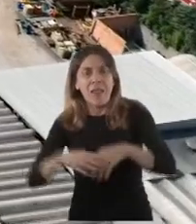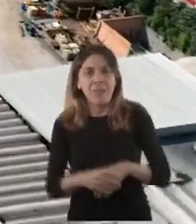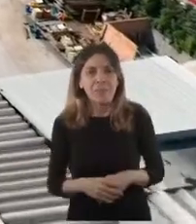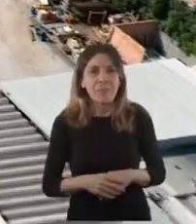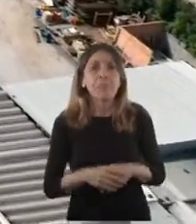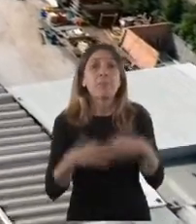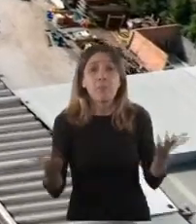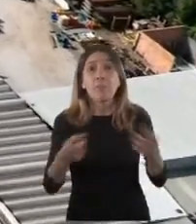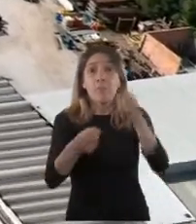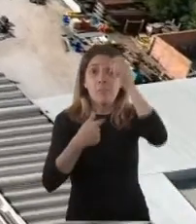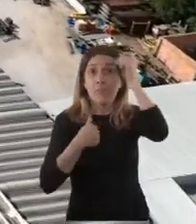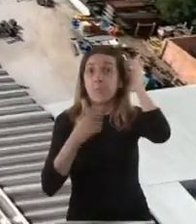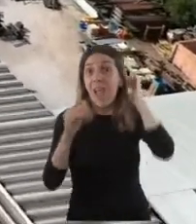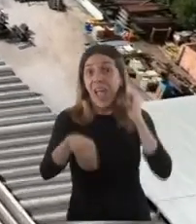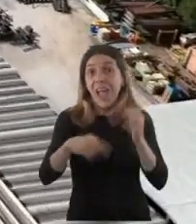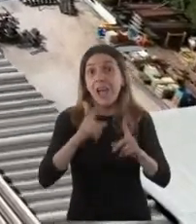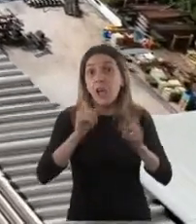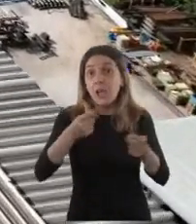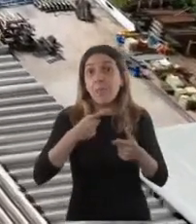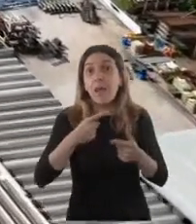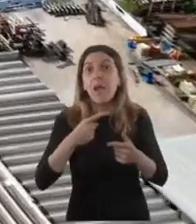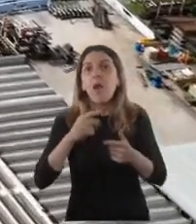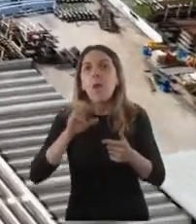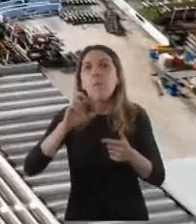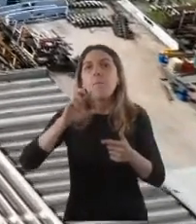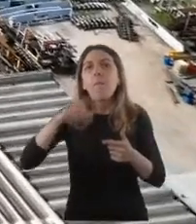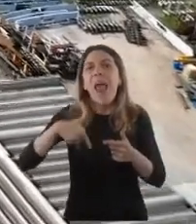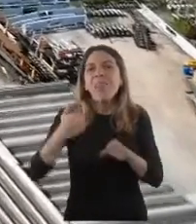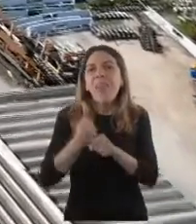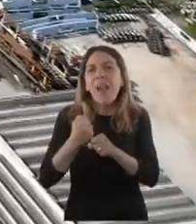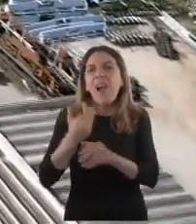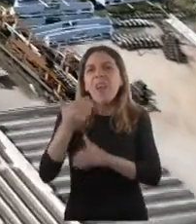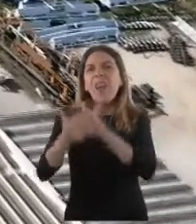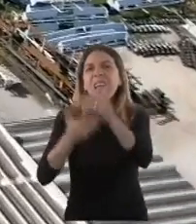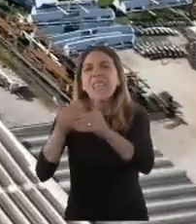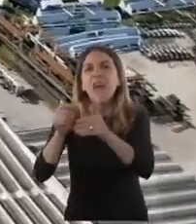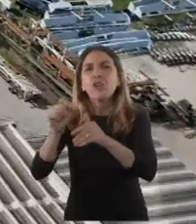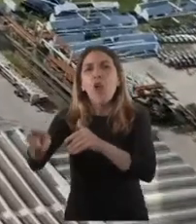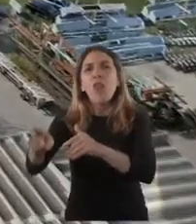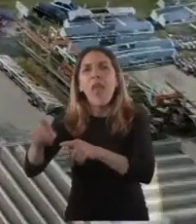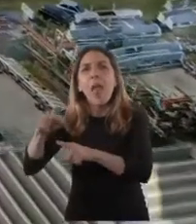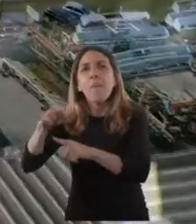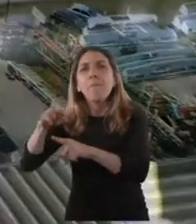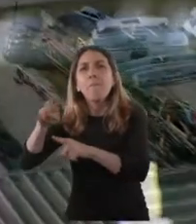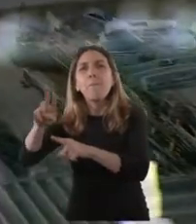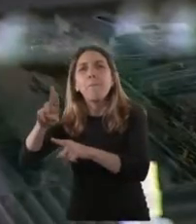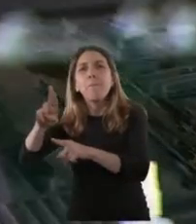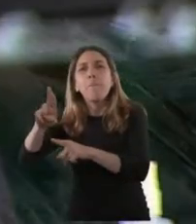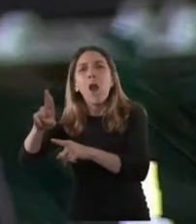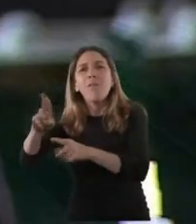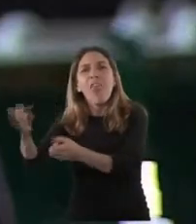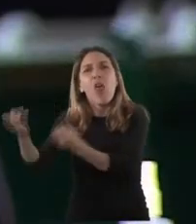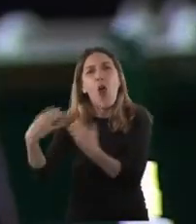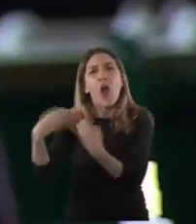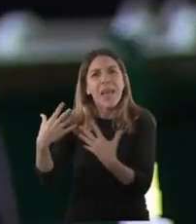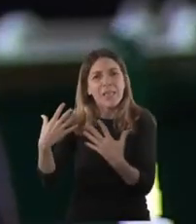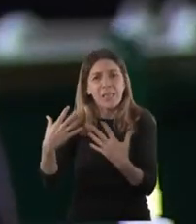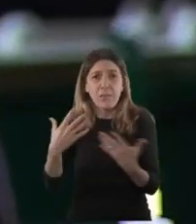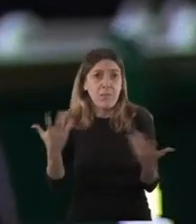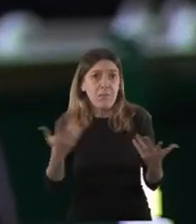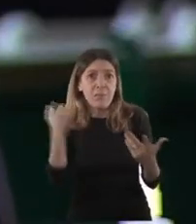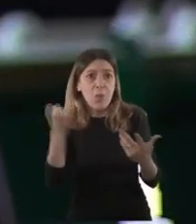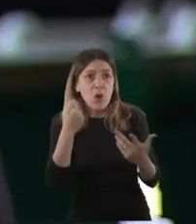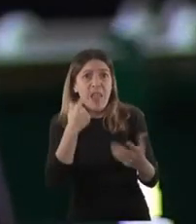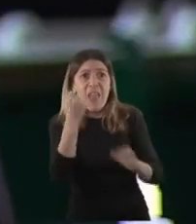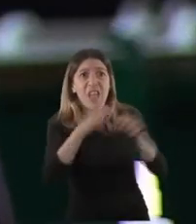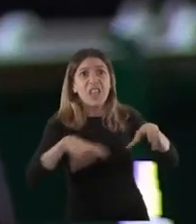Y a esto le agregamos el programa de desarrollo de proveedores, un programa fundamental. Cuando hablamos de desarrollo industrial,